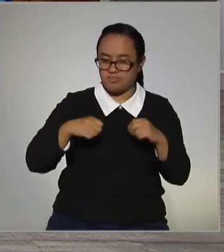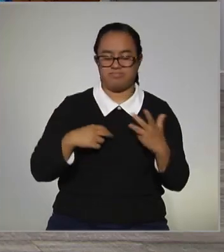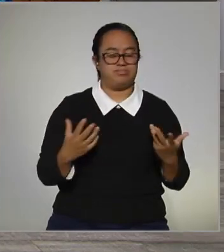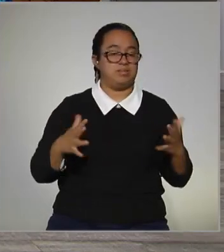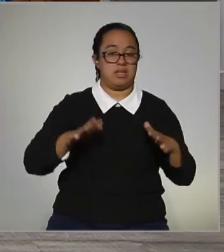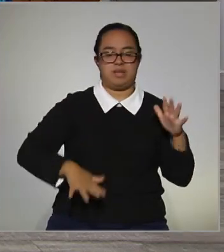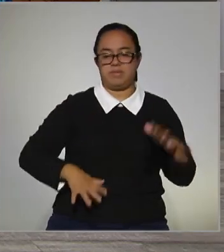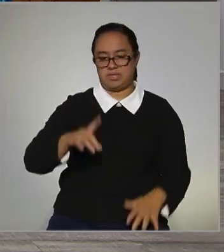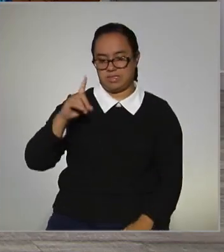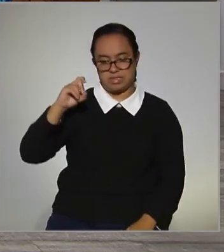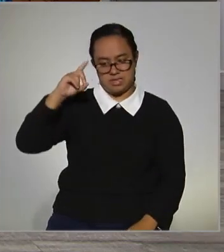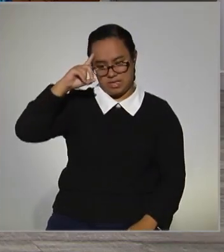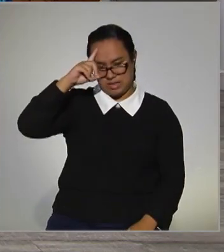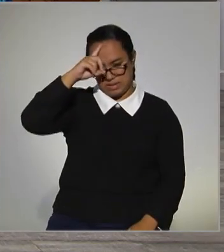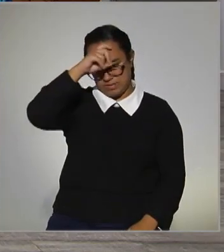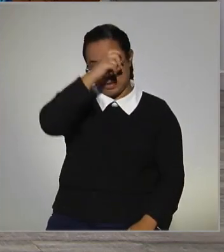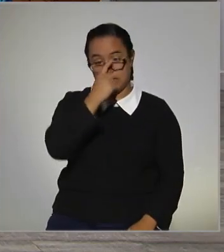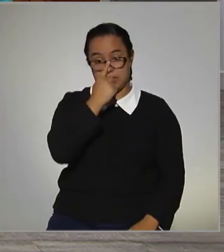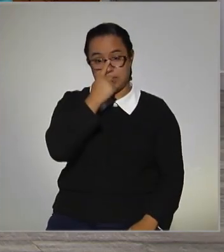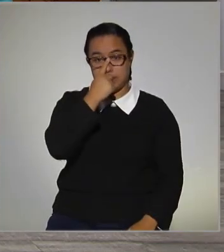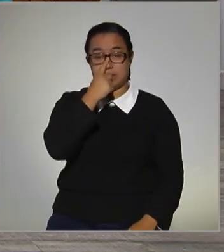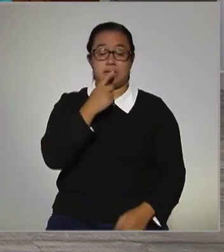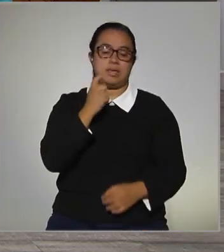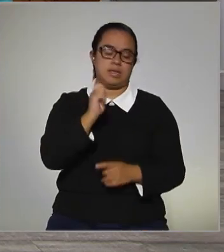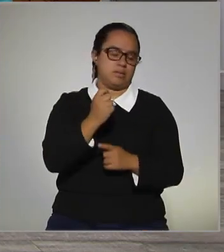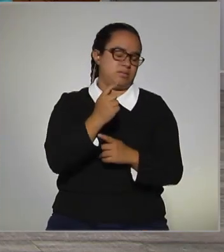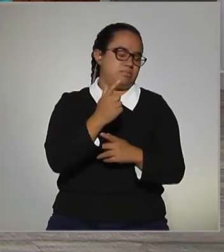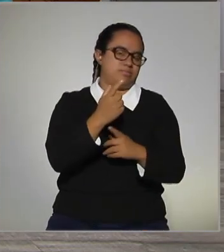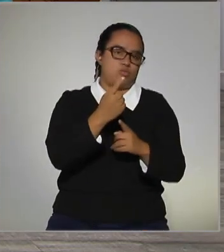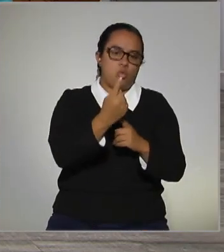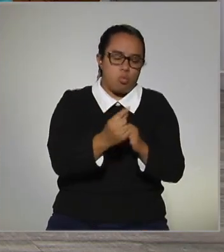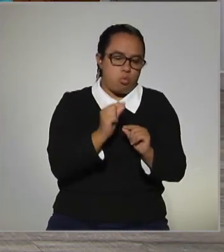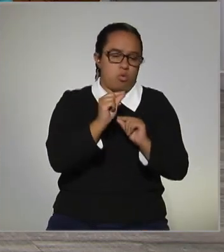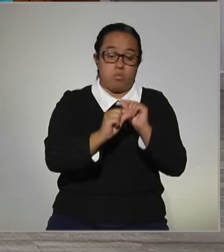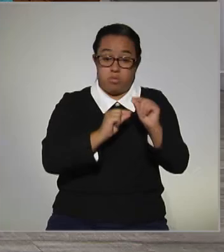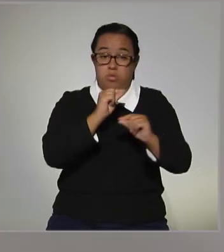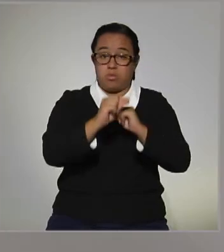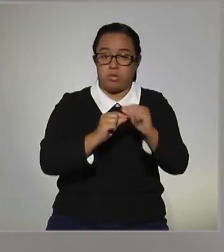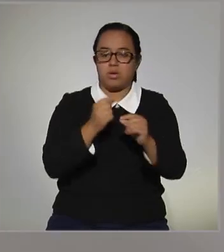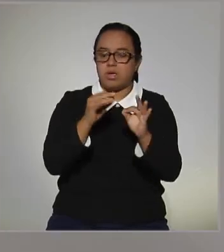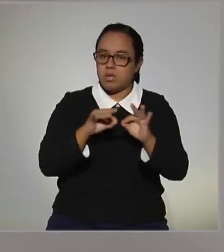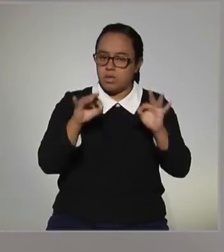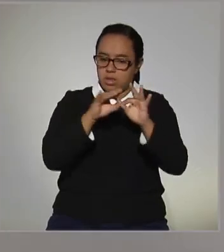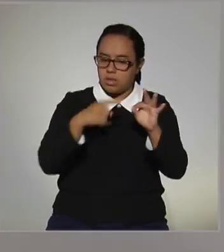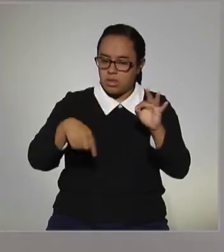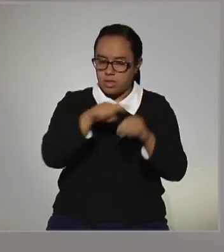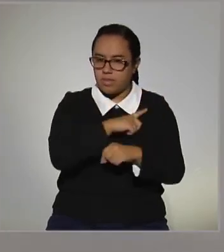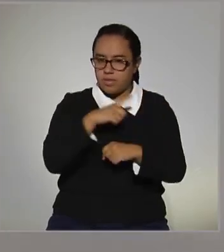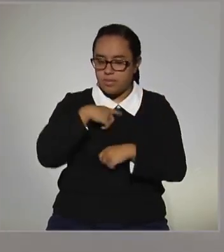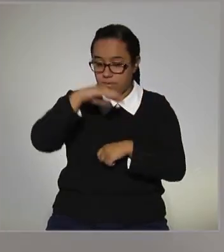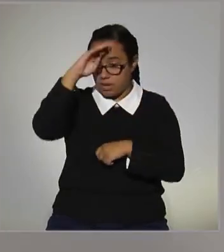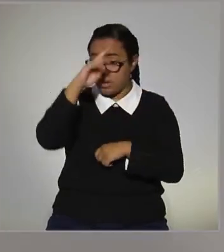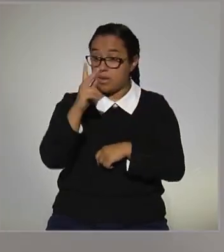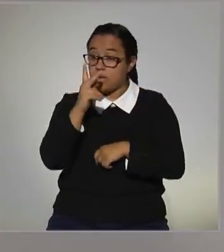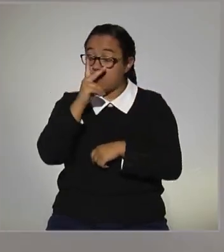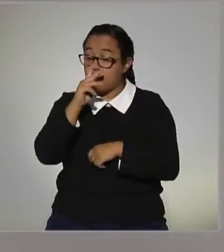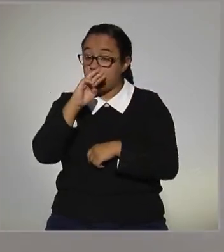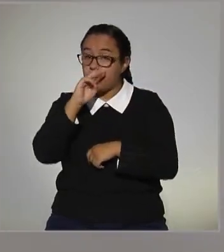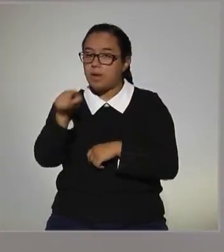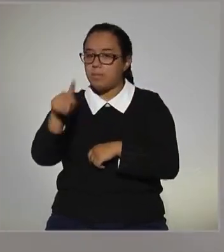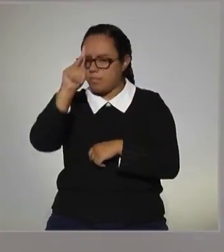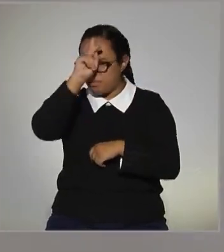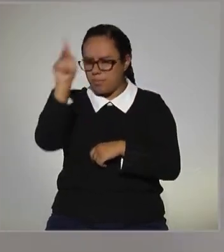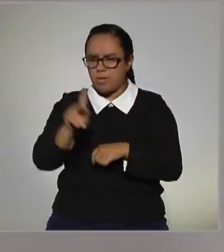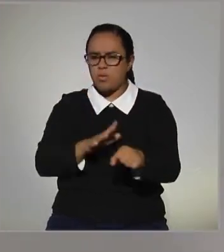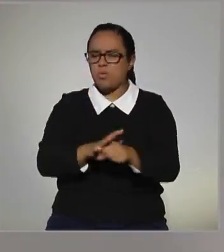artesanal a veces, ¿no? Digo, ahí sujetos, o sea, es uno por uno, ¿no? O sea, yo creo que algo importante a considerar es que los padres lo peor que pueden hacer